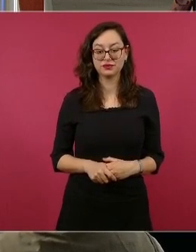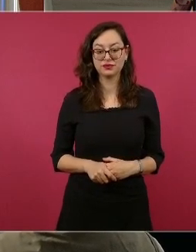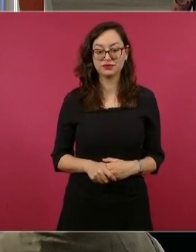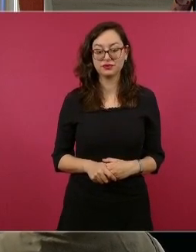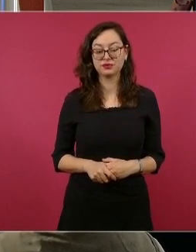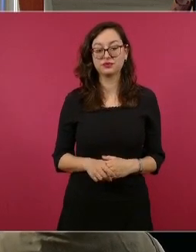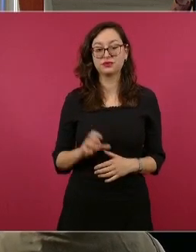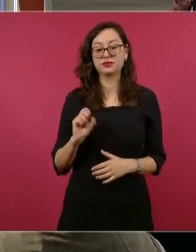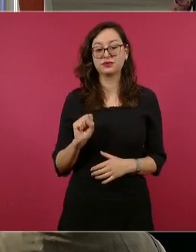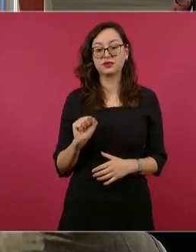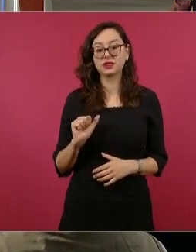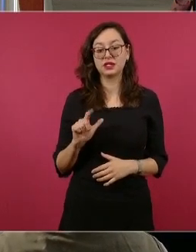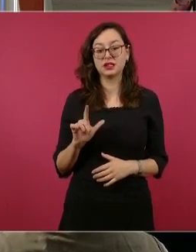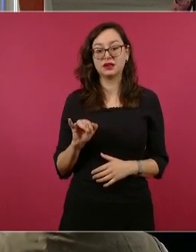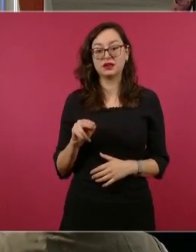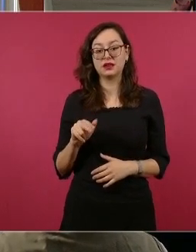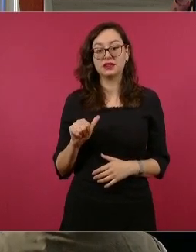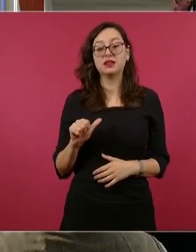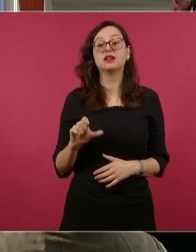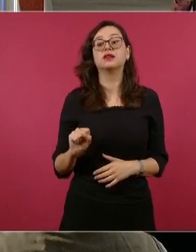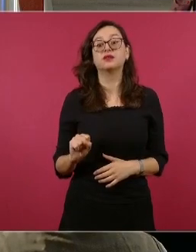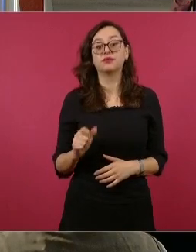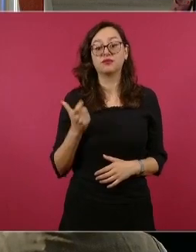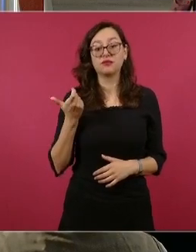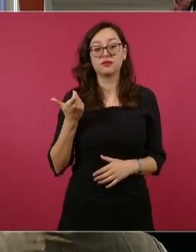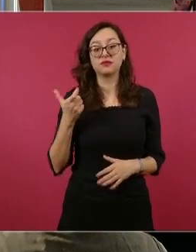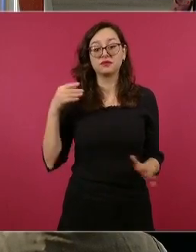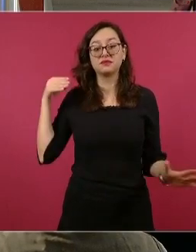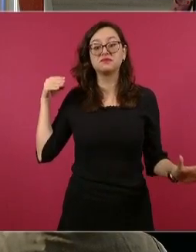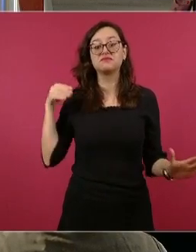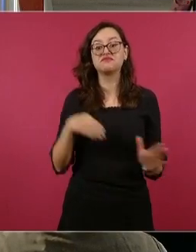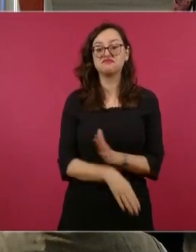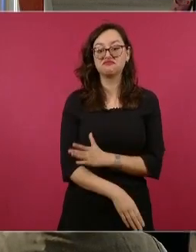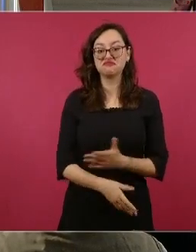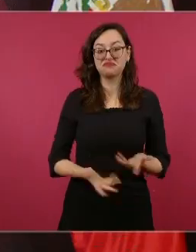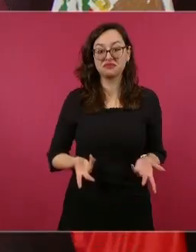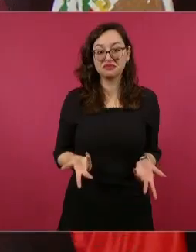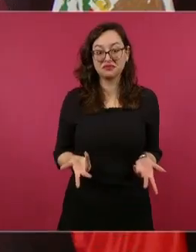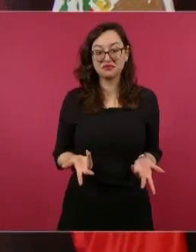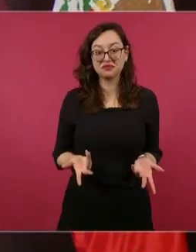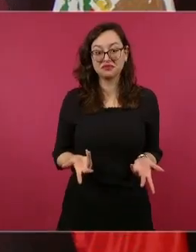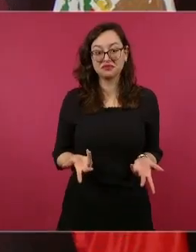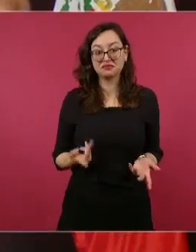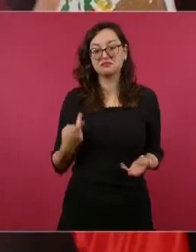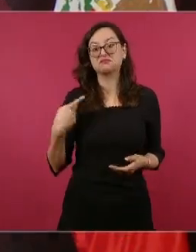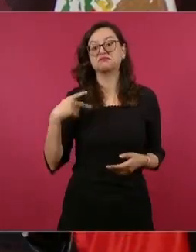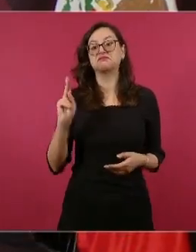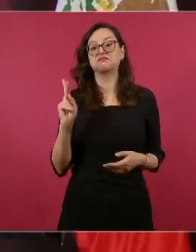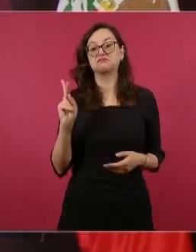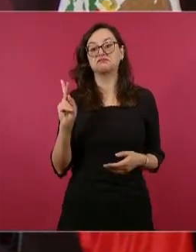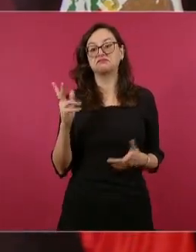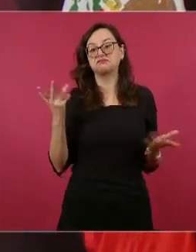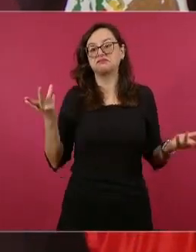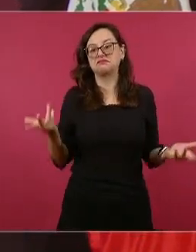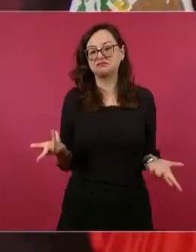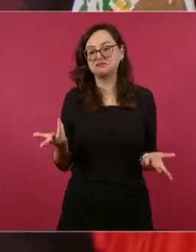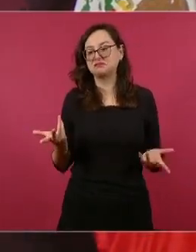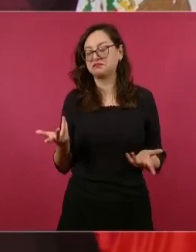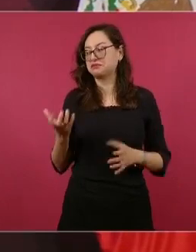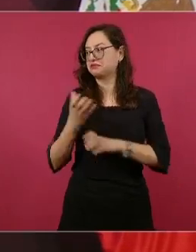salinas, ¿cómo no va a ser bien visto si les entregó todos los bienes,